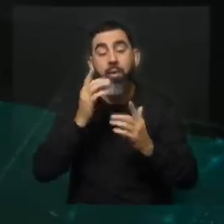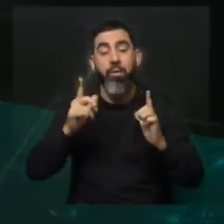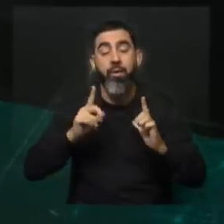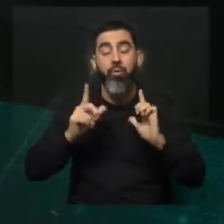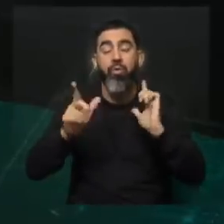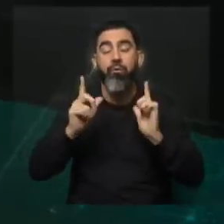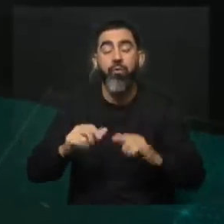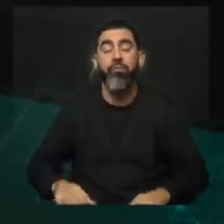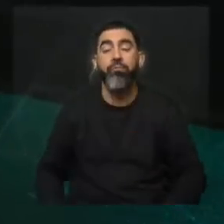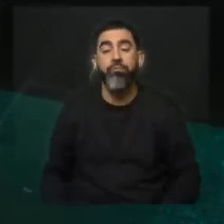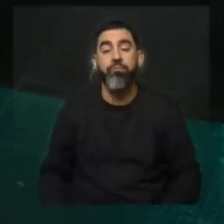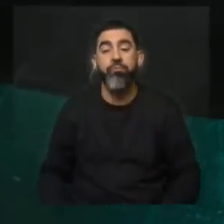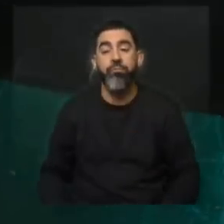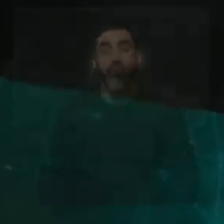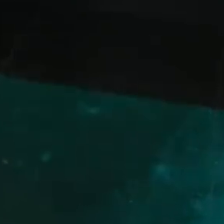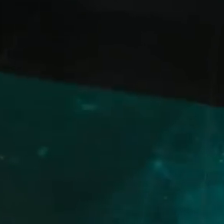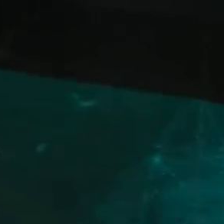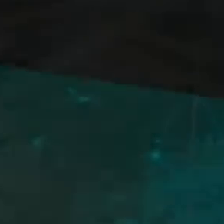descanso disfruten el fin de semana